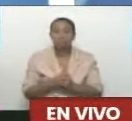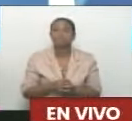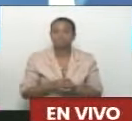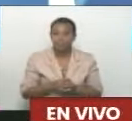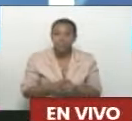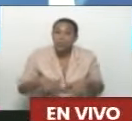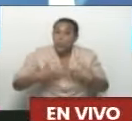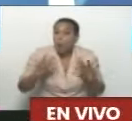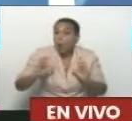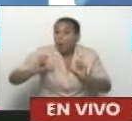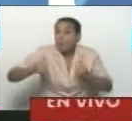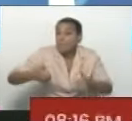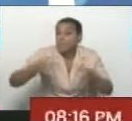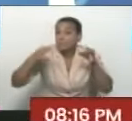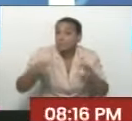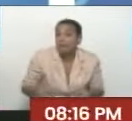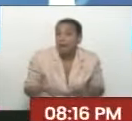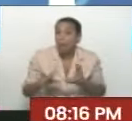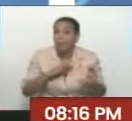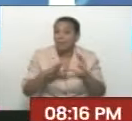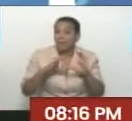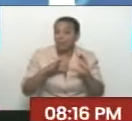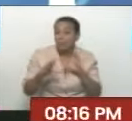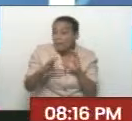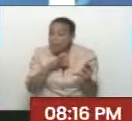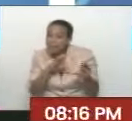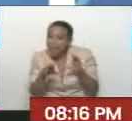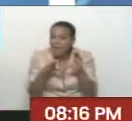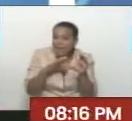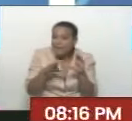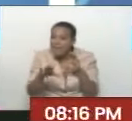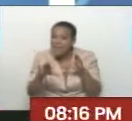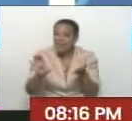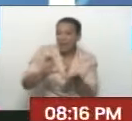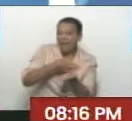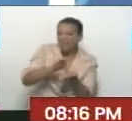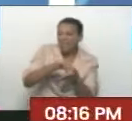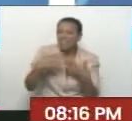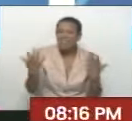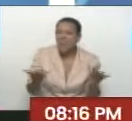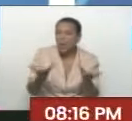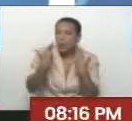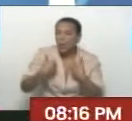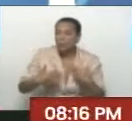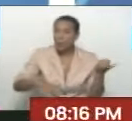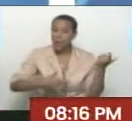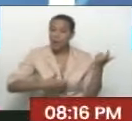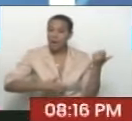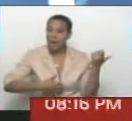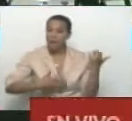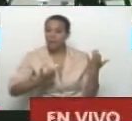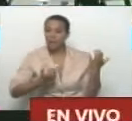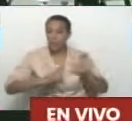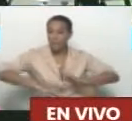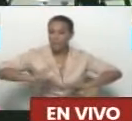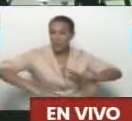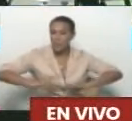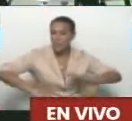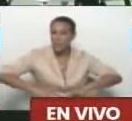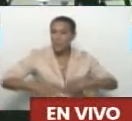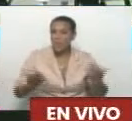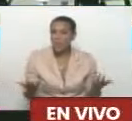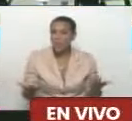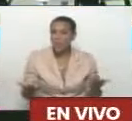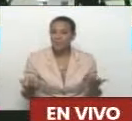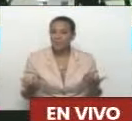Yo creo que pudiéramos arrancar el conversadito cantadito. ¿Qué nos trajeron por ahí? Veo un cuatro, una tambora